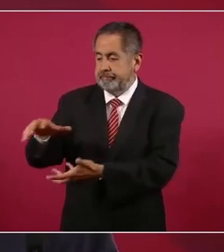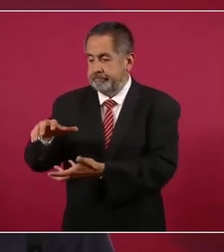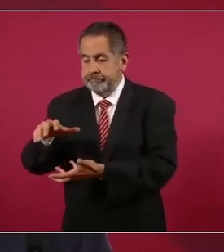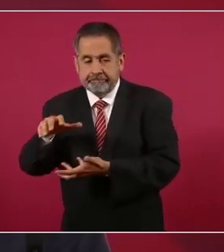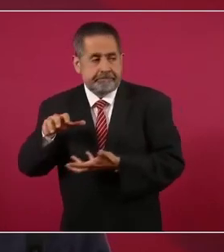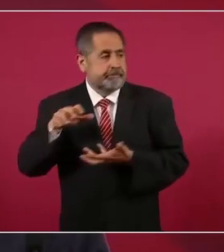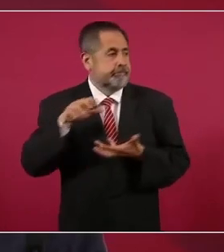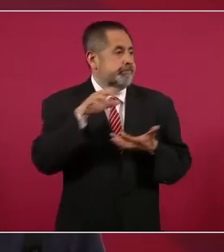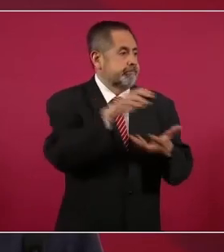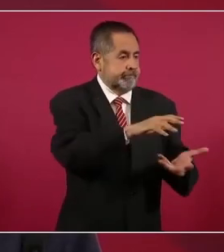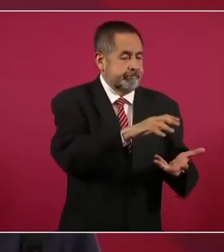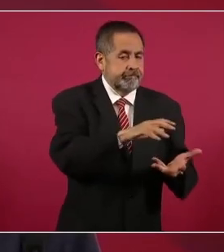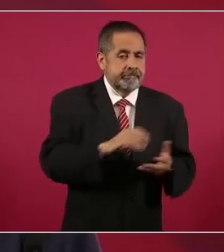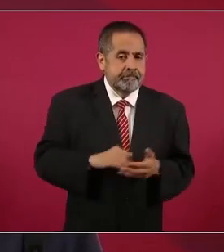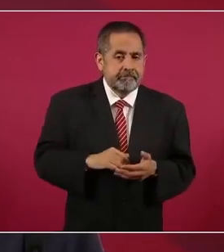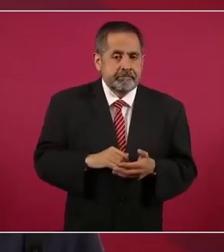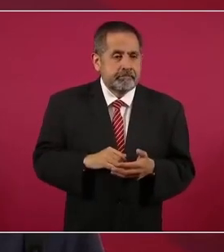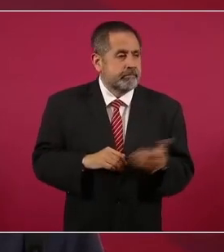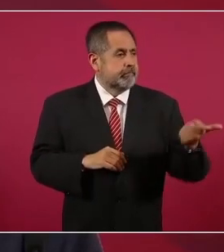subsidiado.